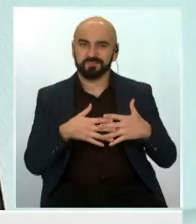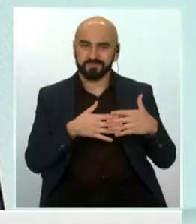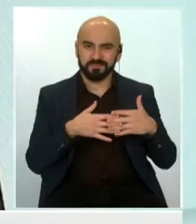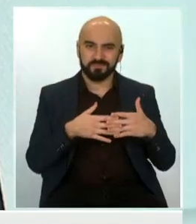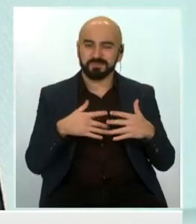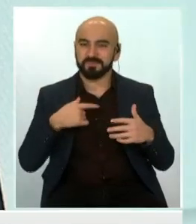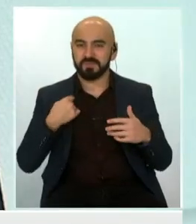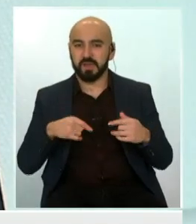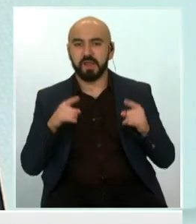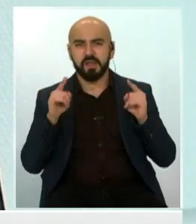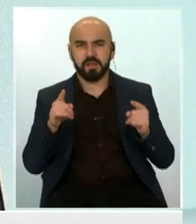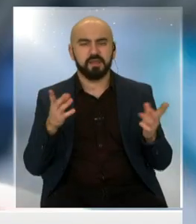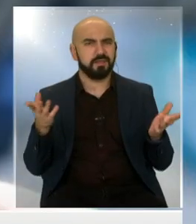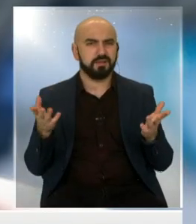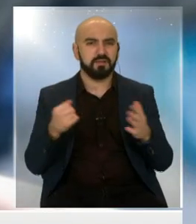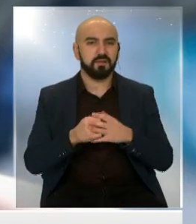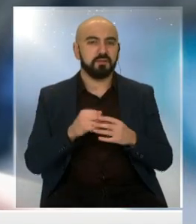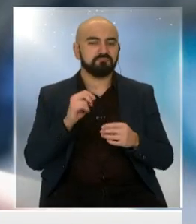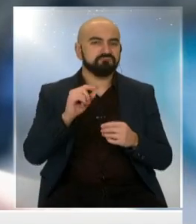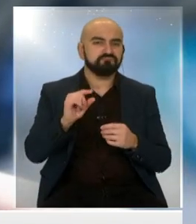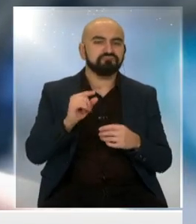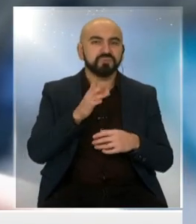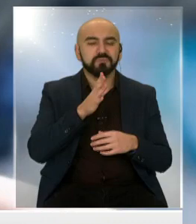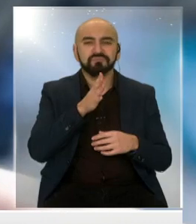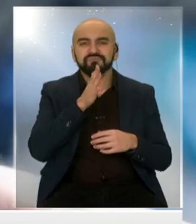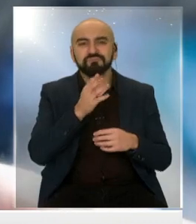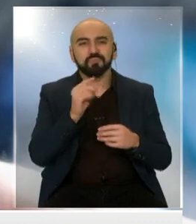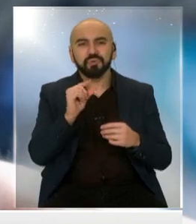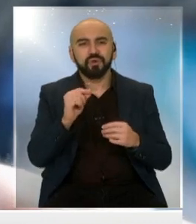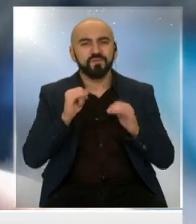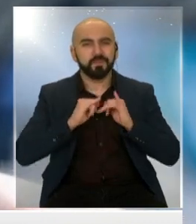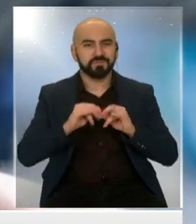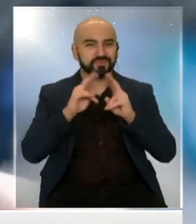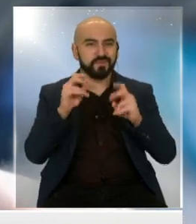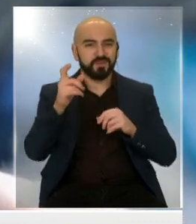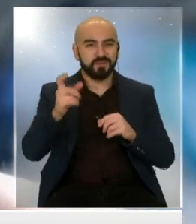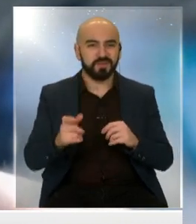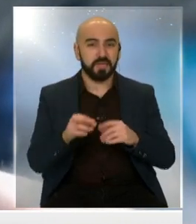de sus connacionales, poco se sabe y que desde ese anonimato ha